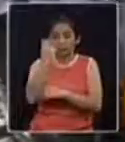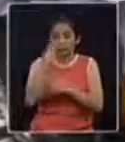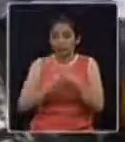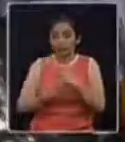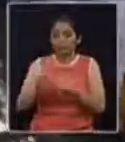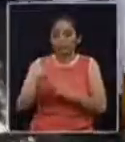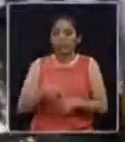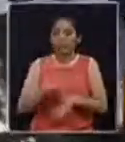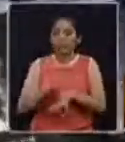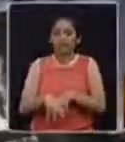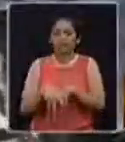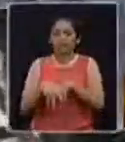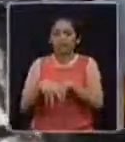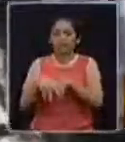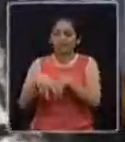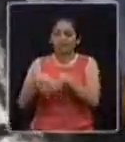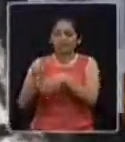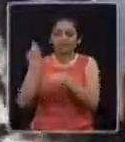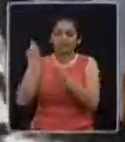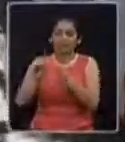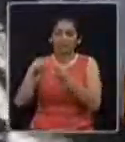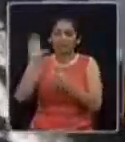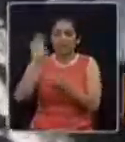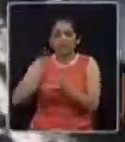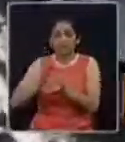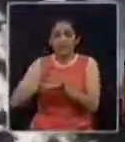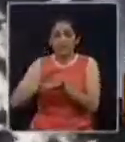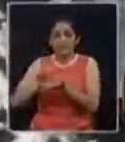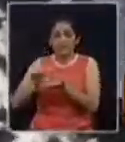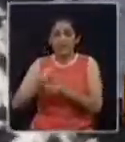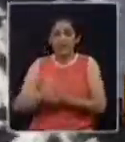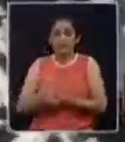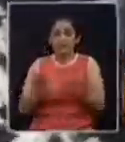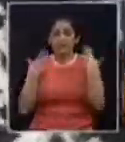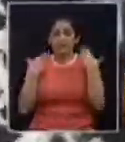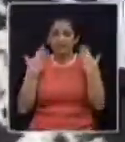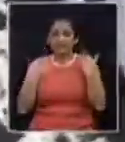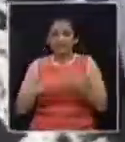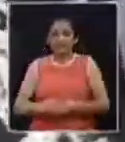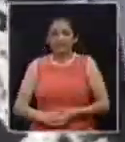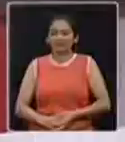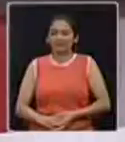desde el sur hasta llegar al centro de la ciudad. Yelena Perlaza, Telerama Noticias.